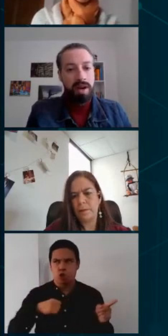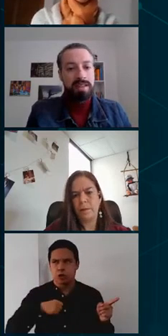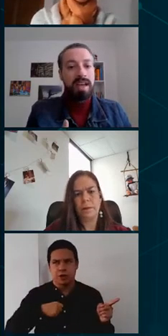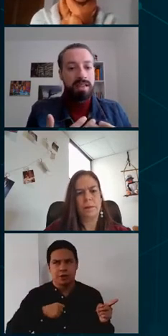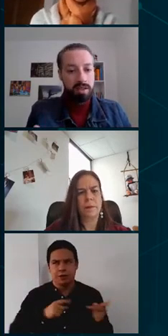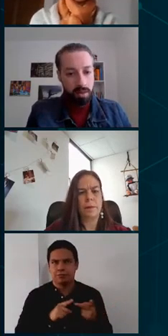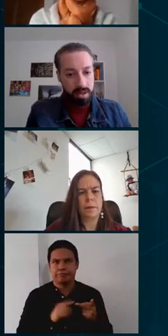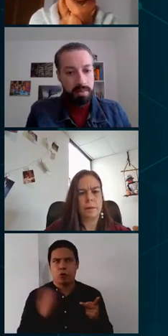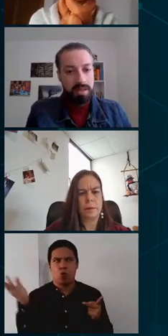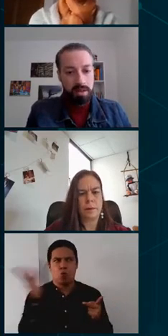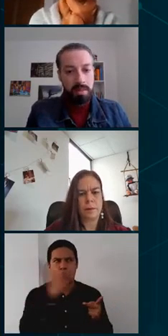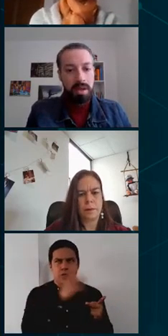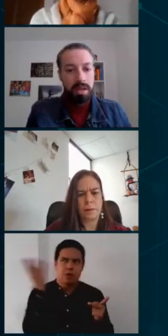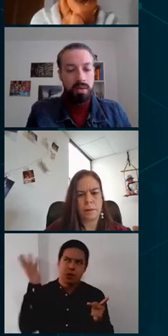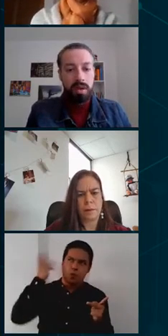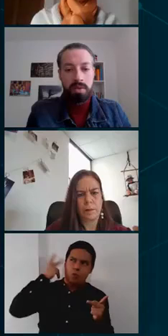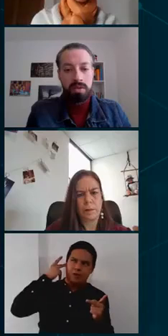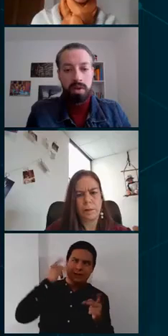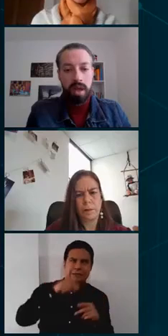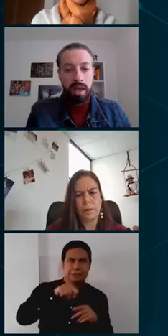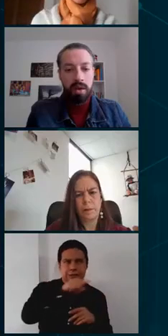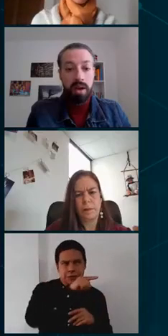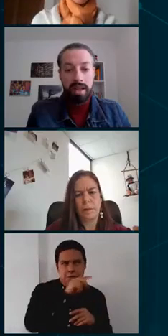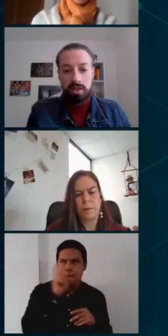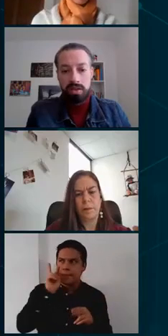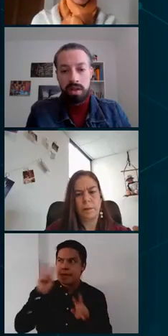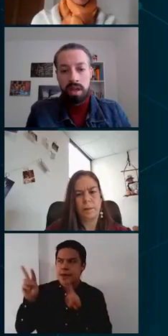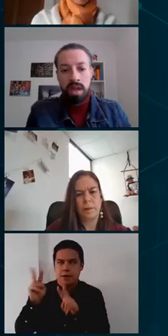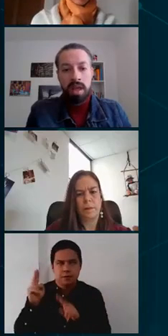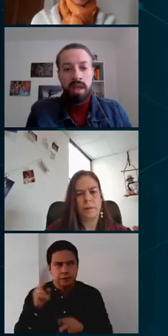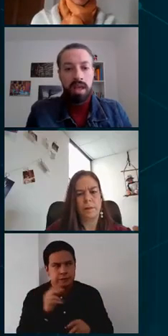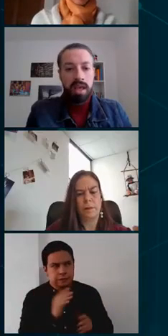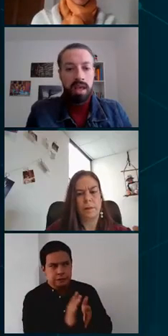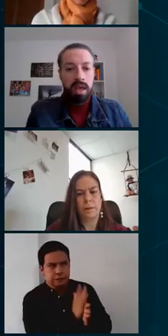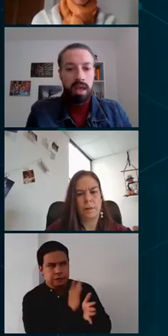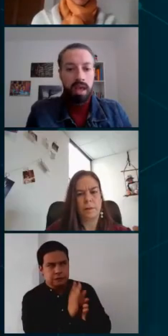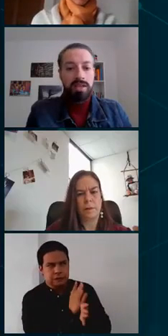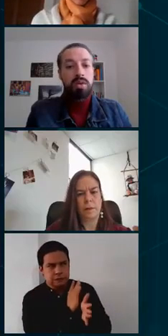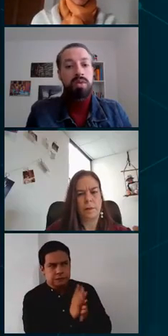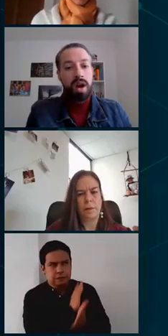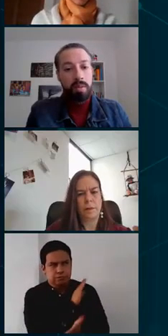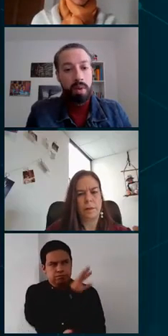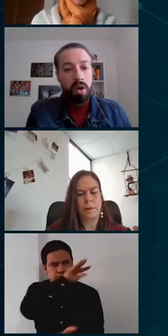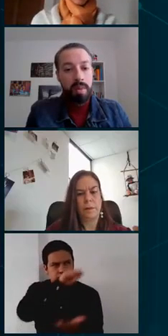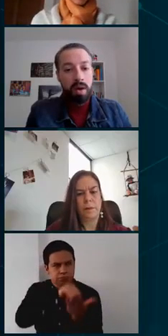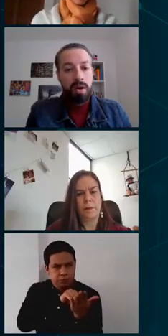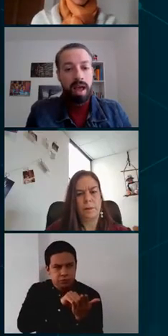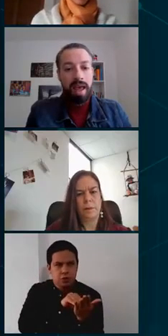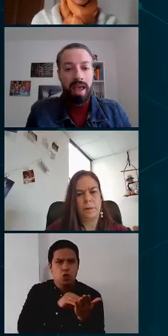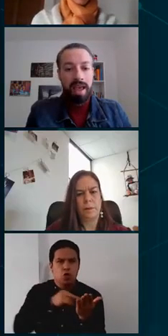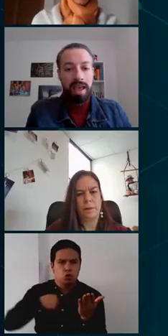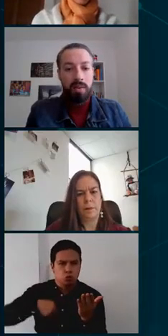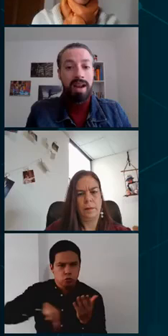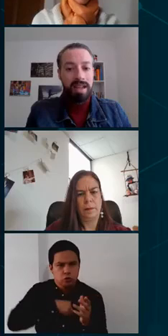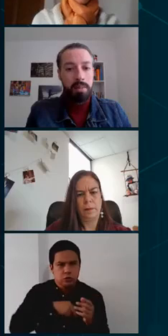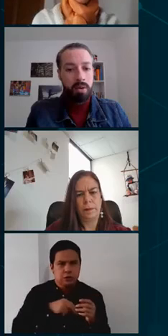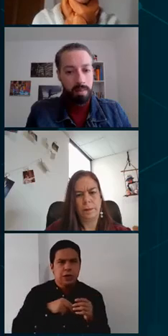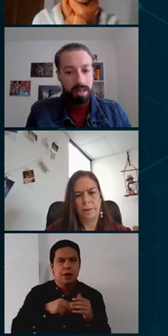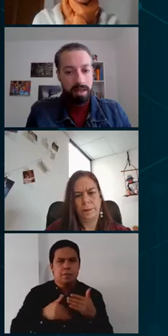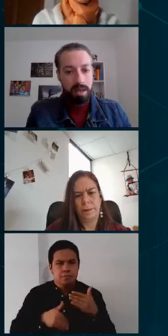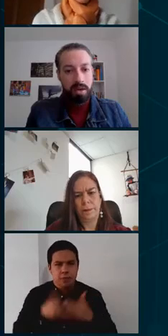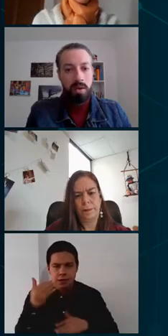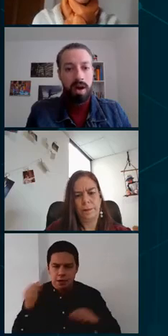basados como en ese ejercicio de observación también que tuvimos con ellos, y estructurar un poco mejor cuál